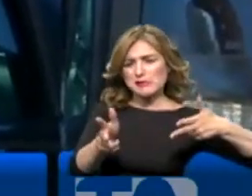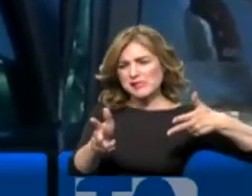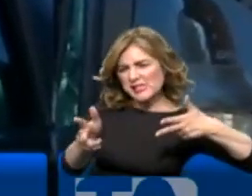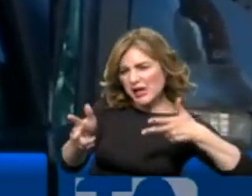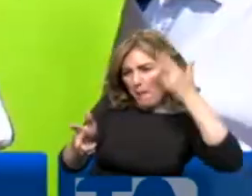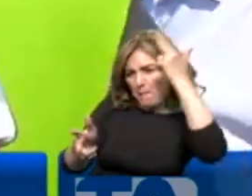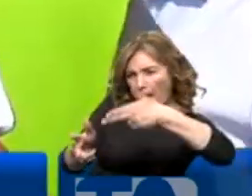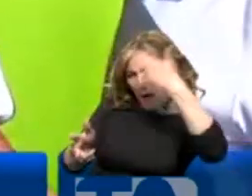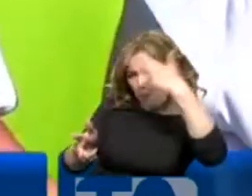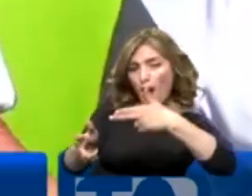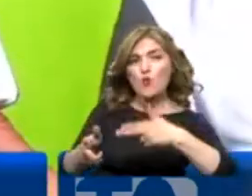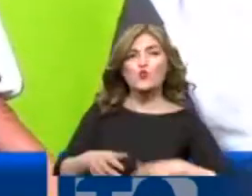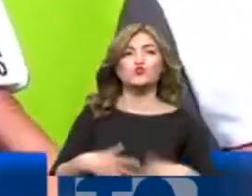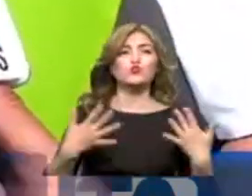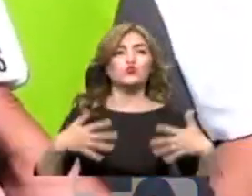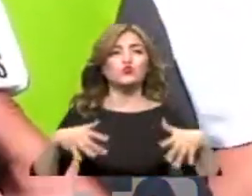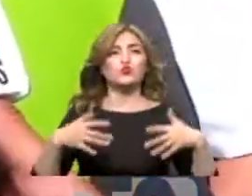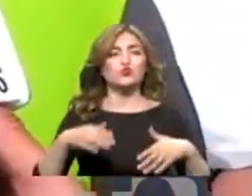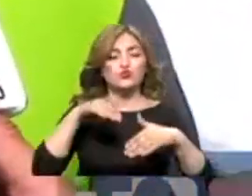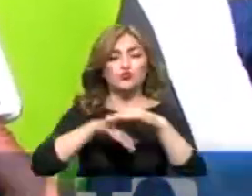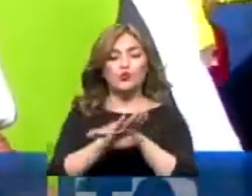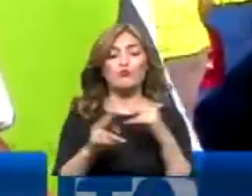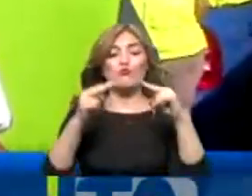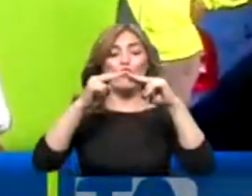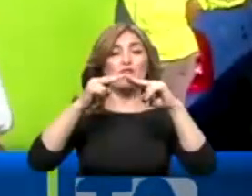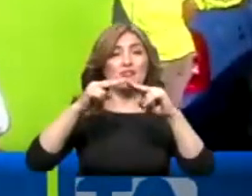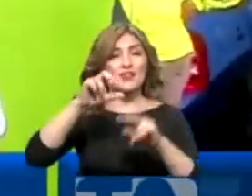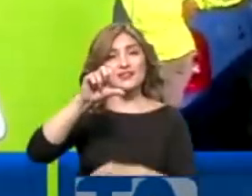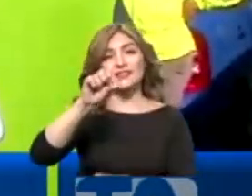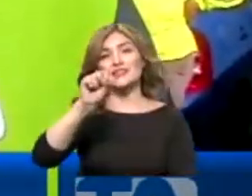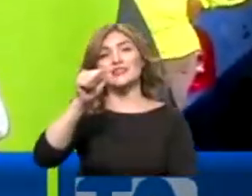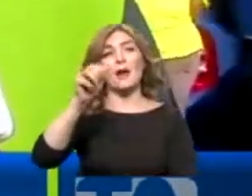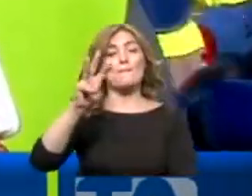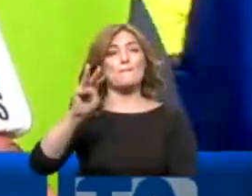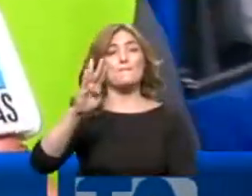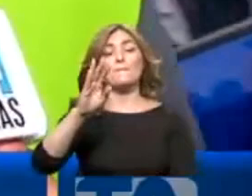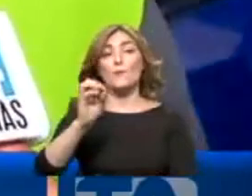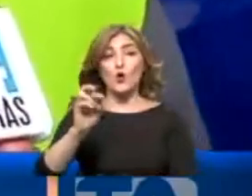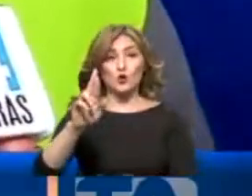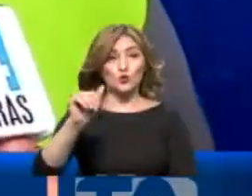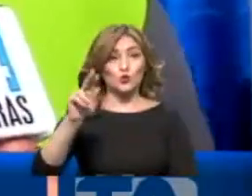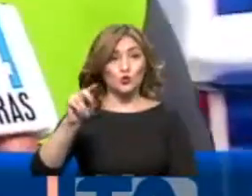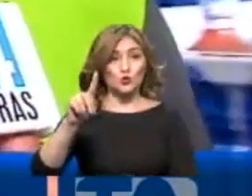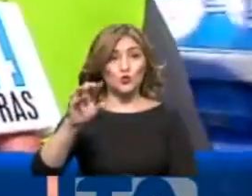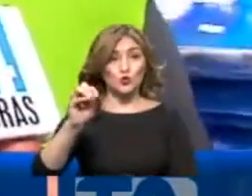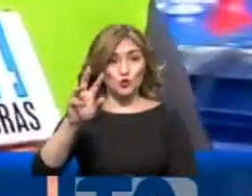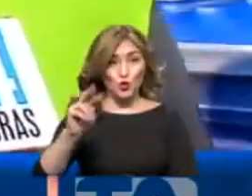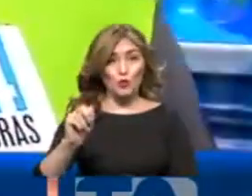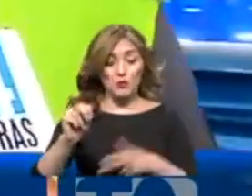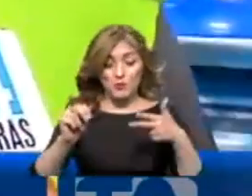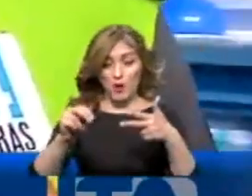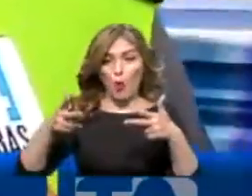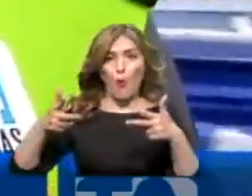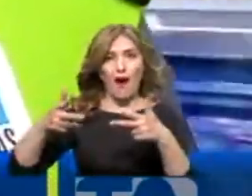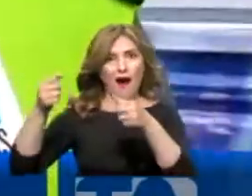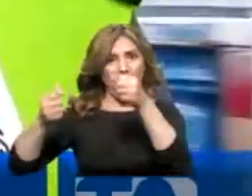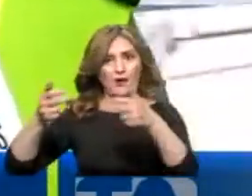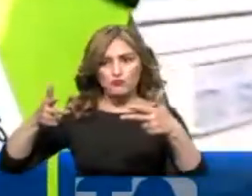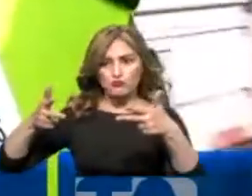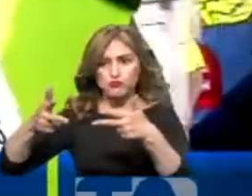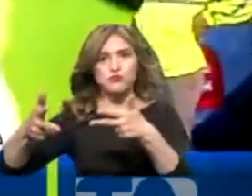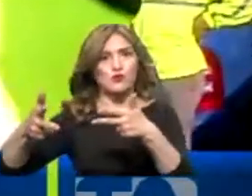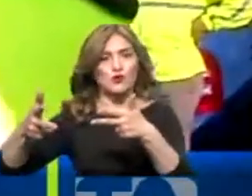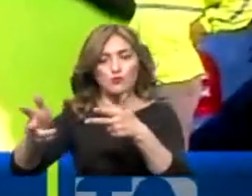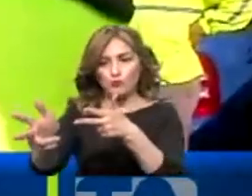los balearon. Y al ingreso al puente de San Borondón, al parecer un carro le cierra el paso o se pone al frente para reducirle la velocidad del